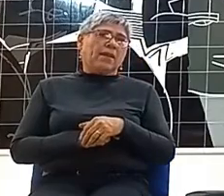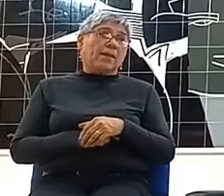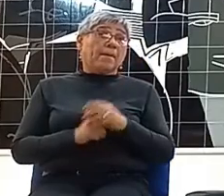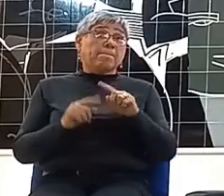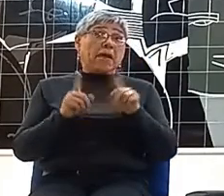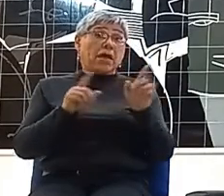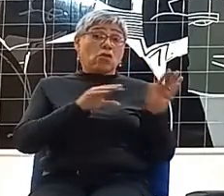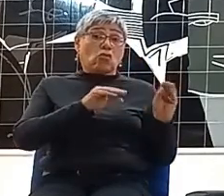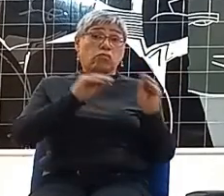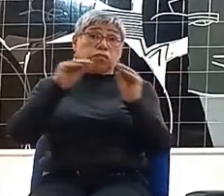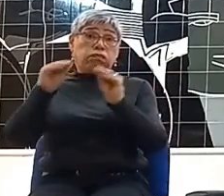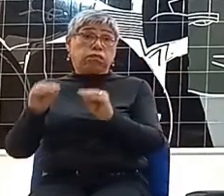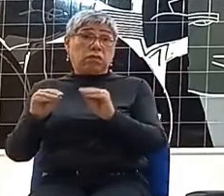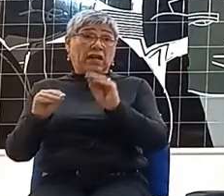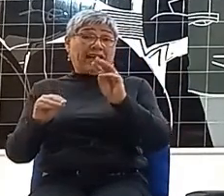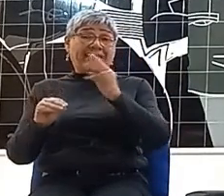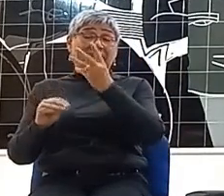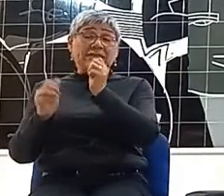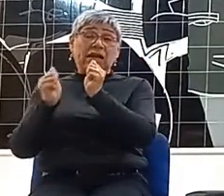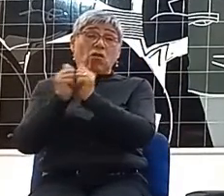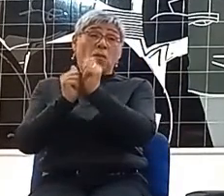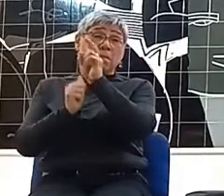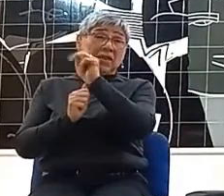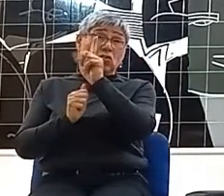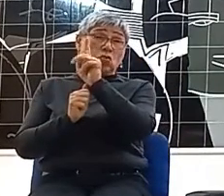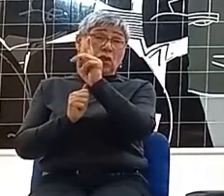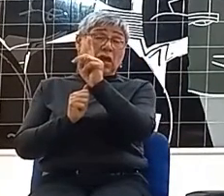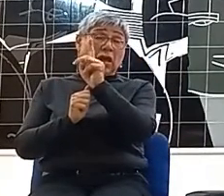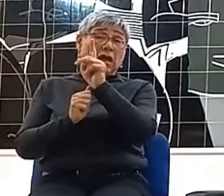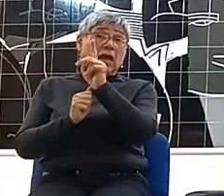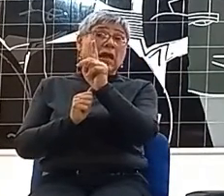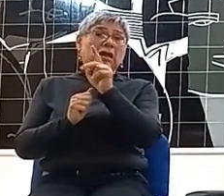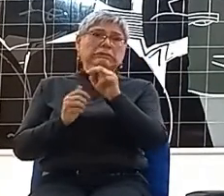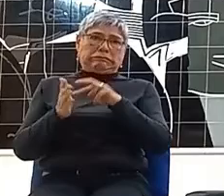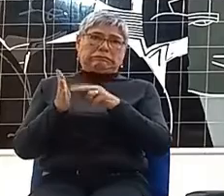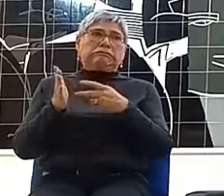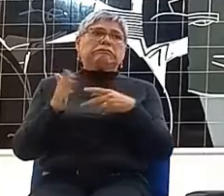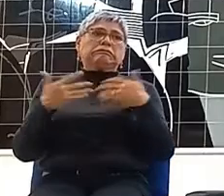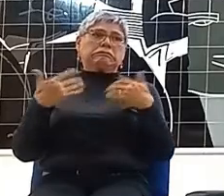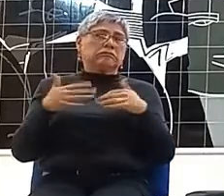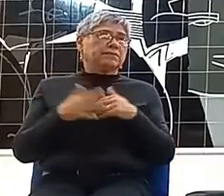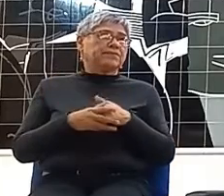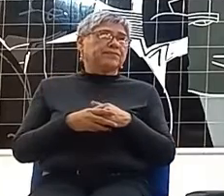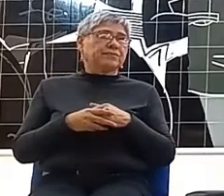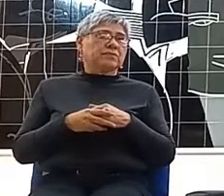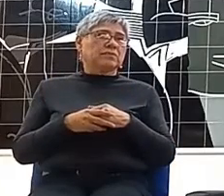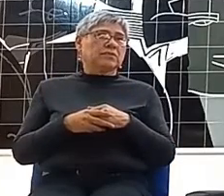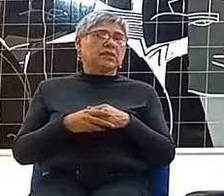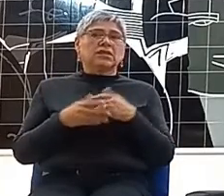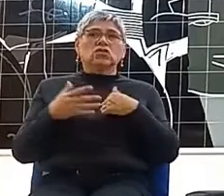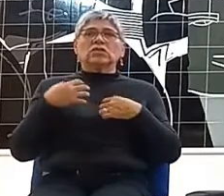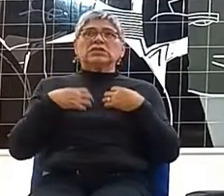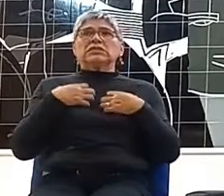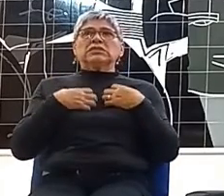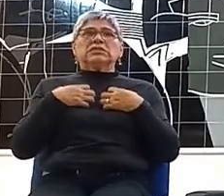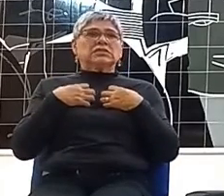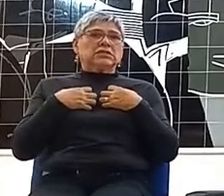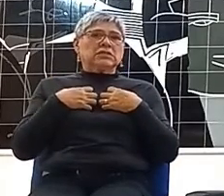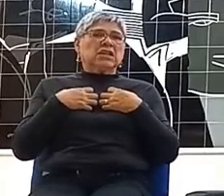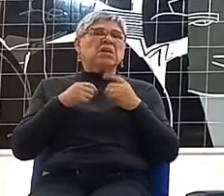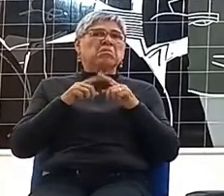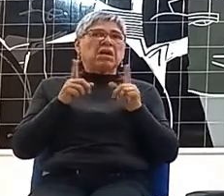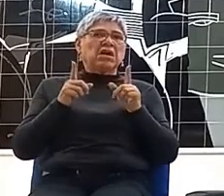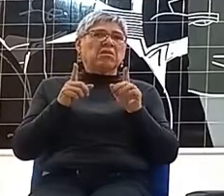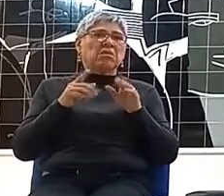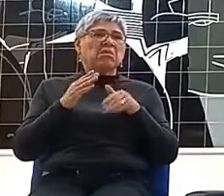Venirme a la tercera con 21 significó en algún momento una incertidumbre, pero luego